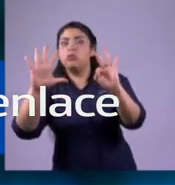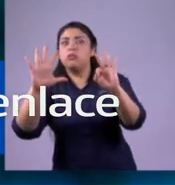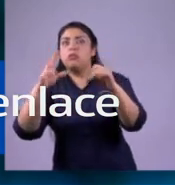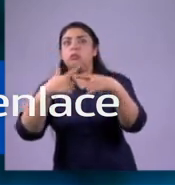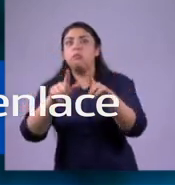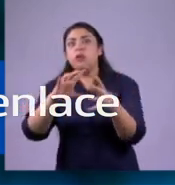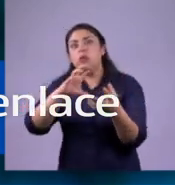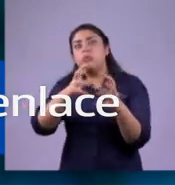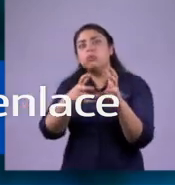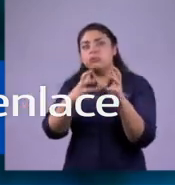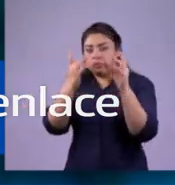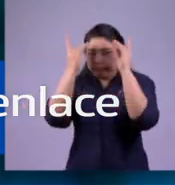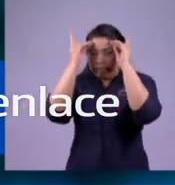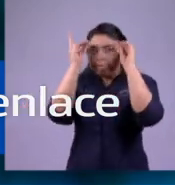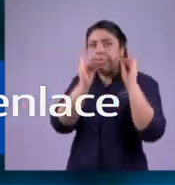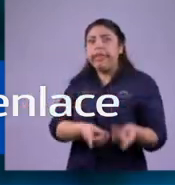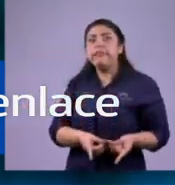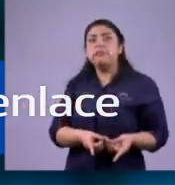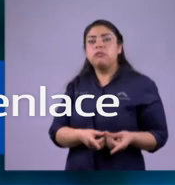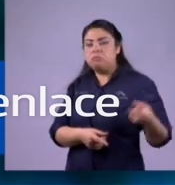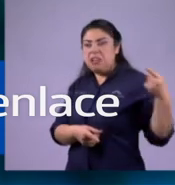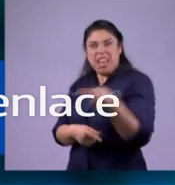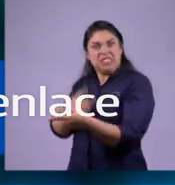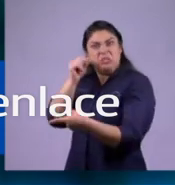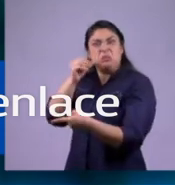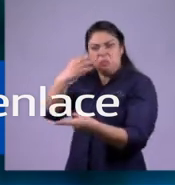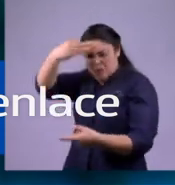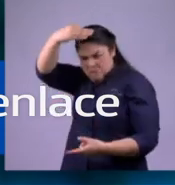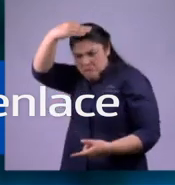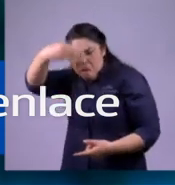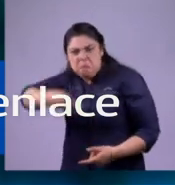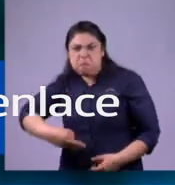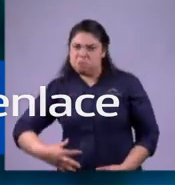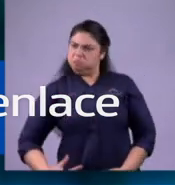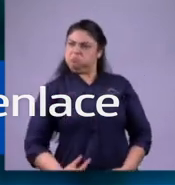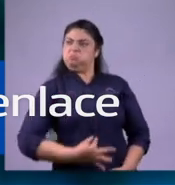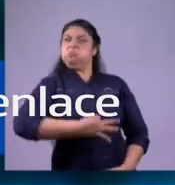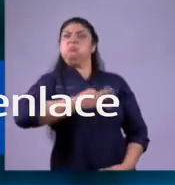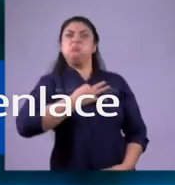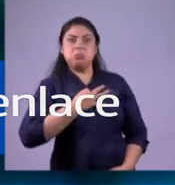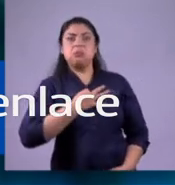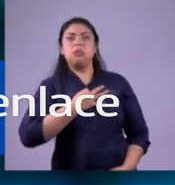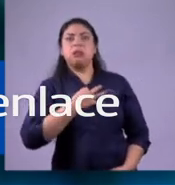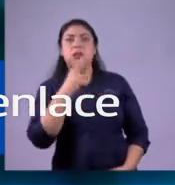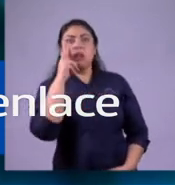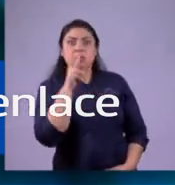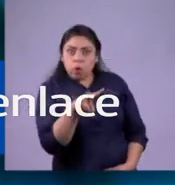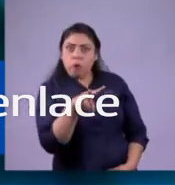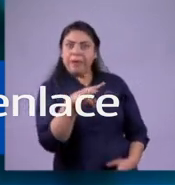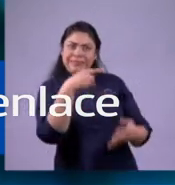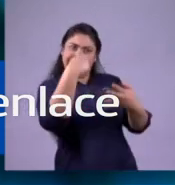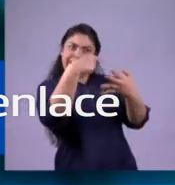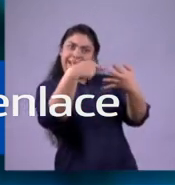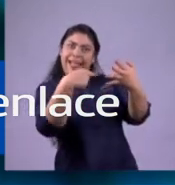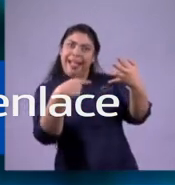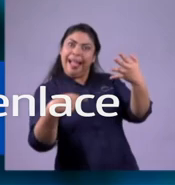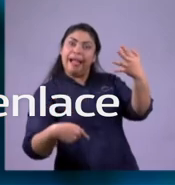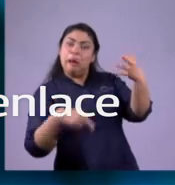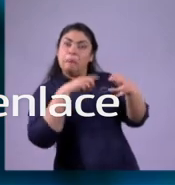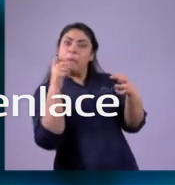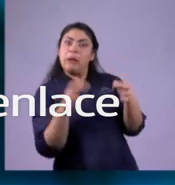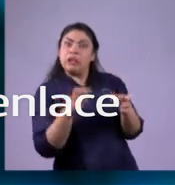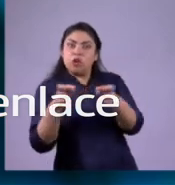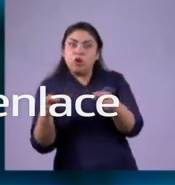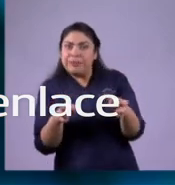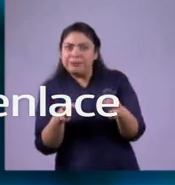digno y cuando tú ves la cantidad de personas que están acá ninguno de ellos fue perfecto